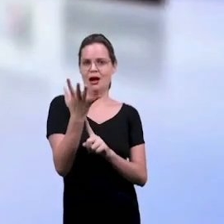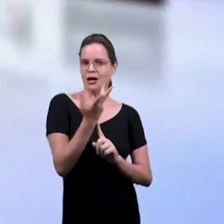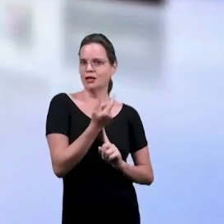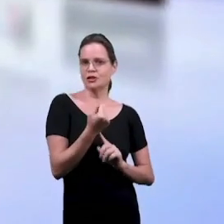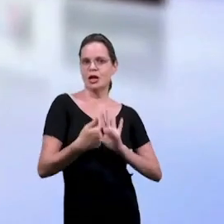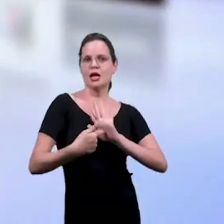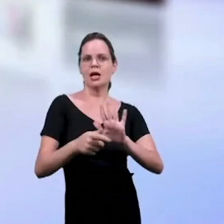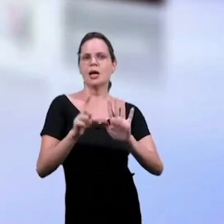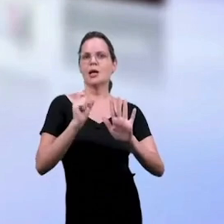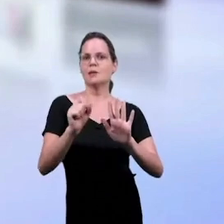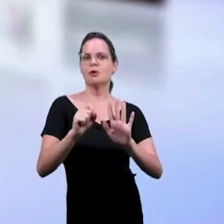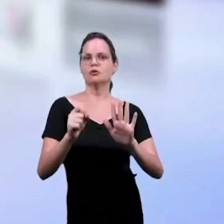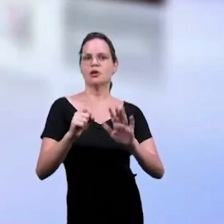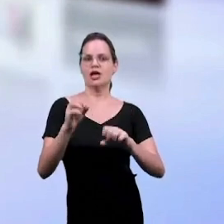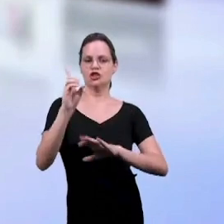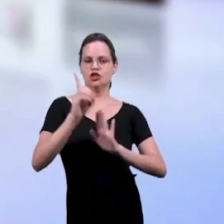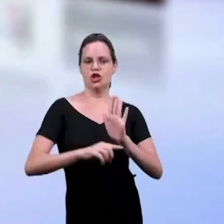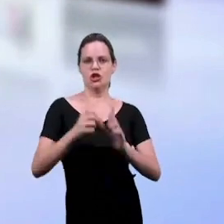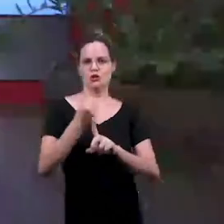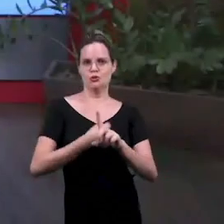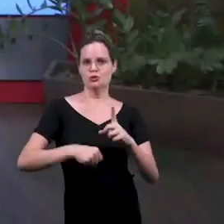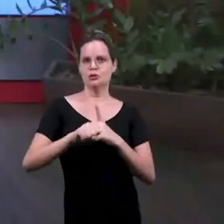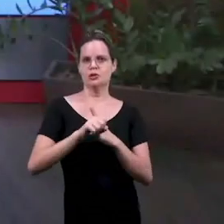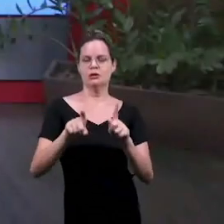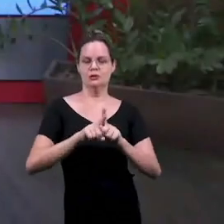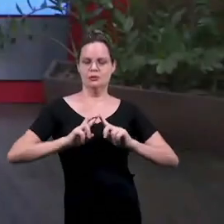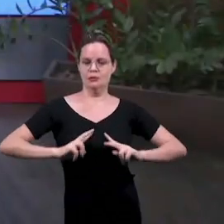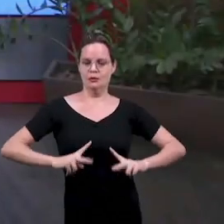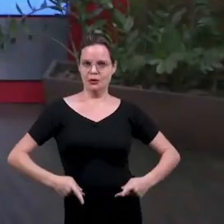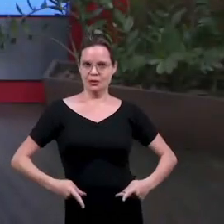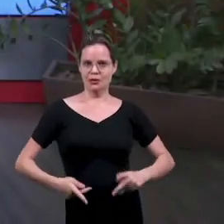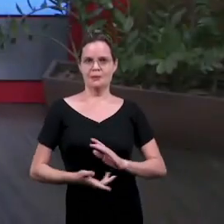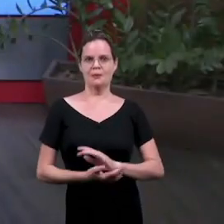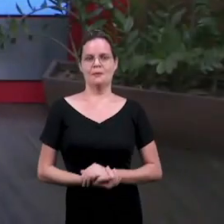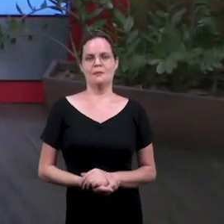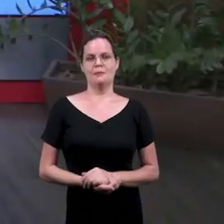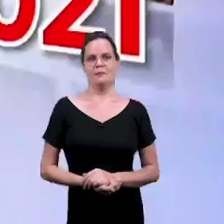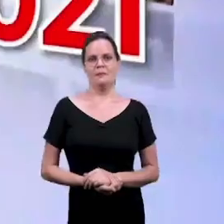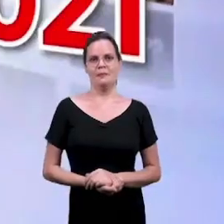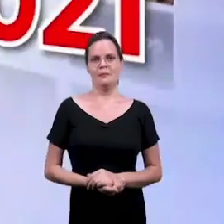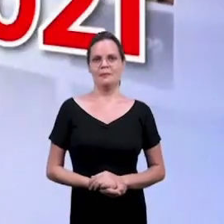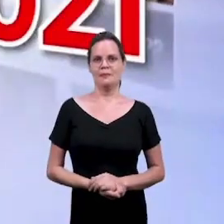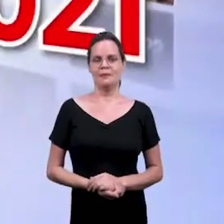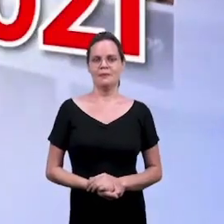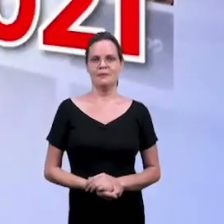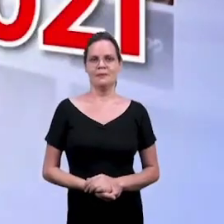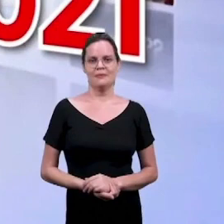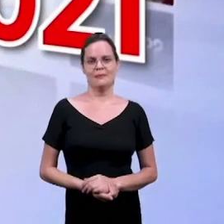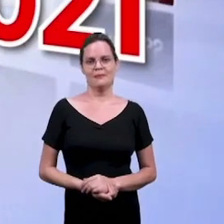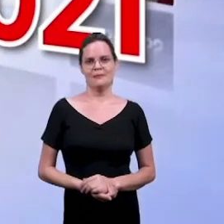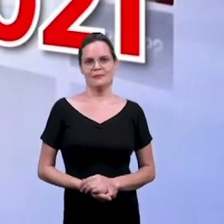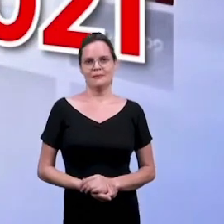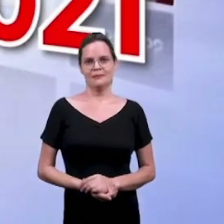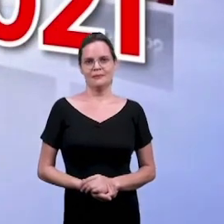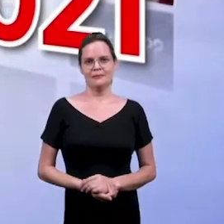de las Academias de Ciencias y Artes en el título de Doctor Honoris Causa en derecho social y